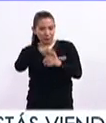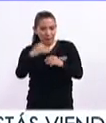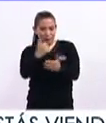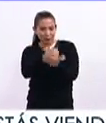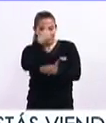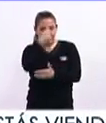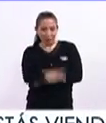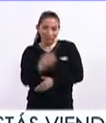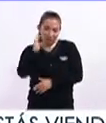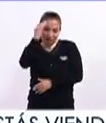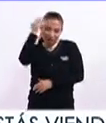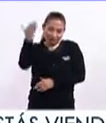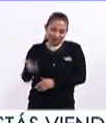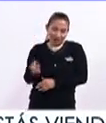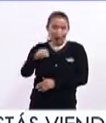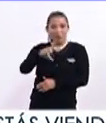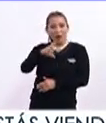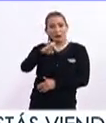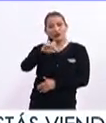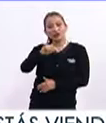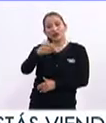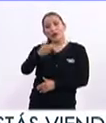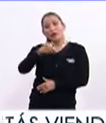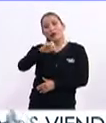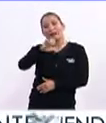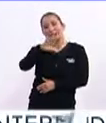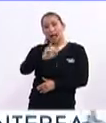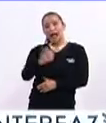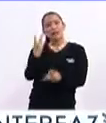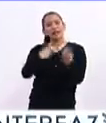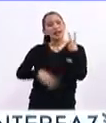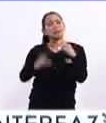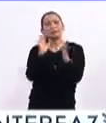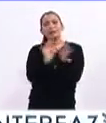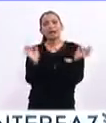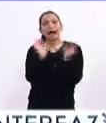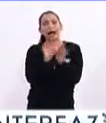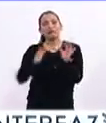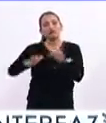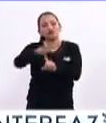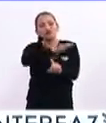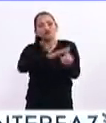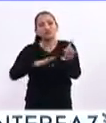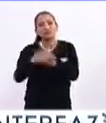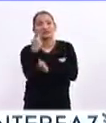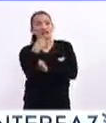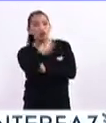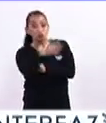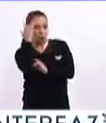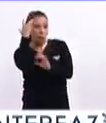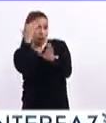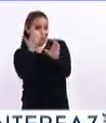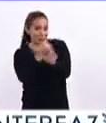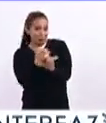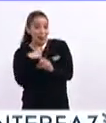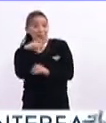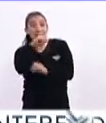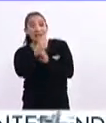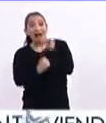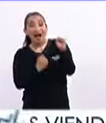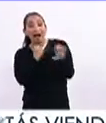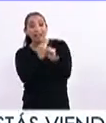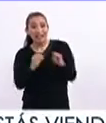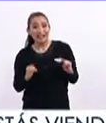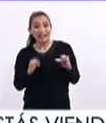de México, ya lo conoce usted bien, Mauricio Huesca. Viene a platicarnos, pues en el contexto, además de su cumpleaños, de los 20 años